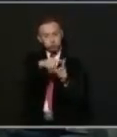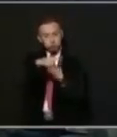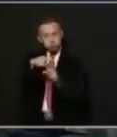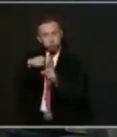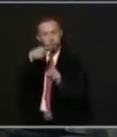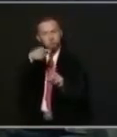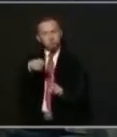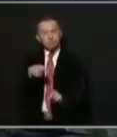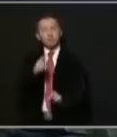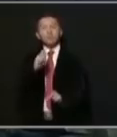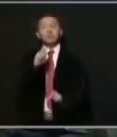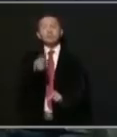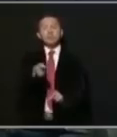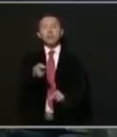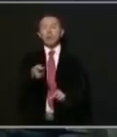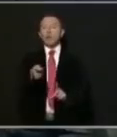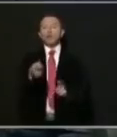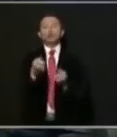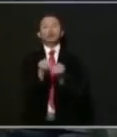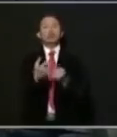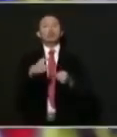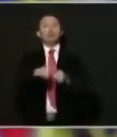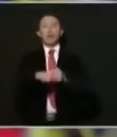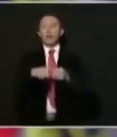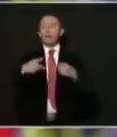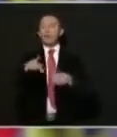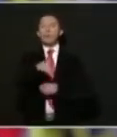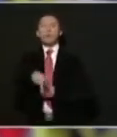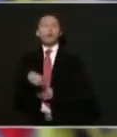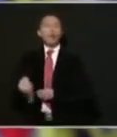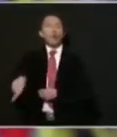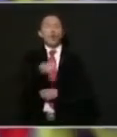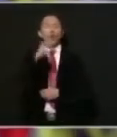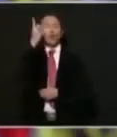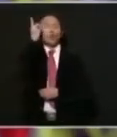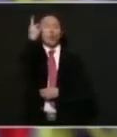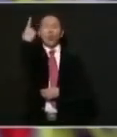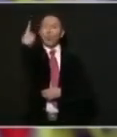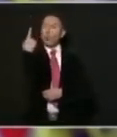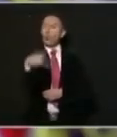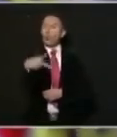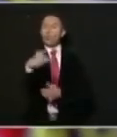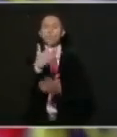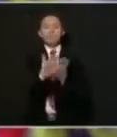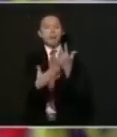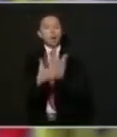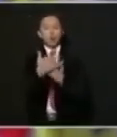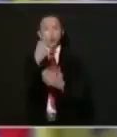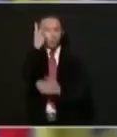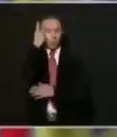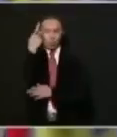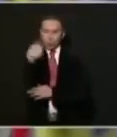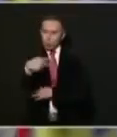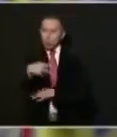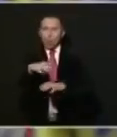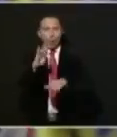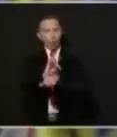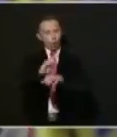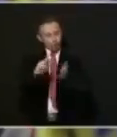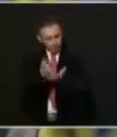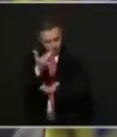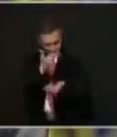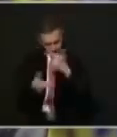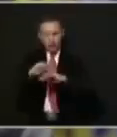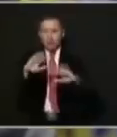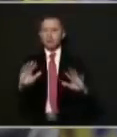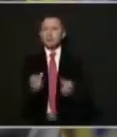la propiedad social. Se va a rescatar la pequeña propiedad, se va a